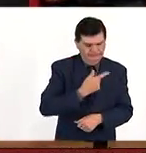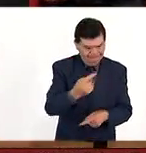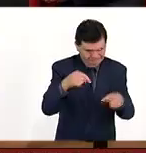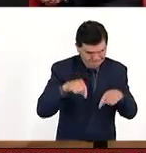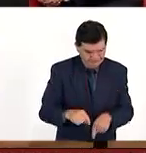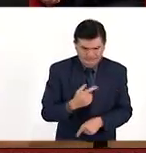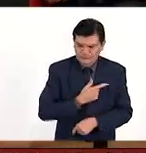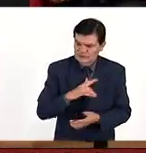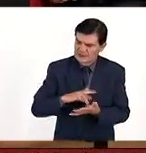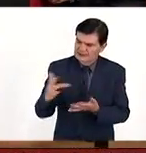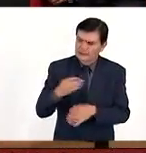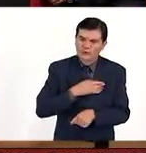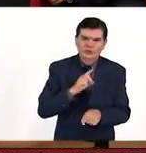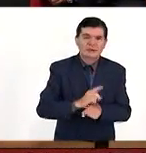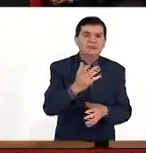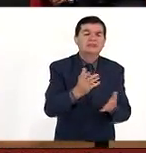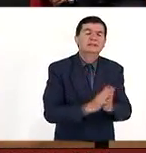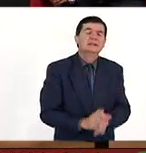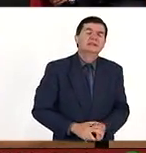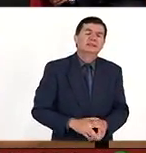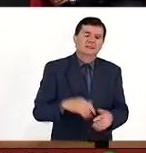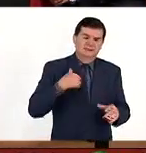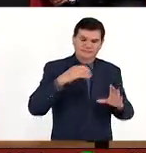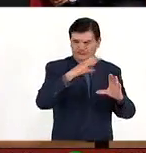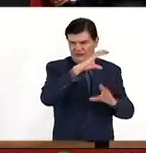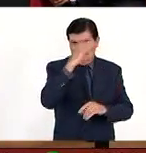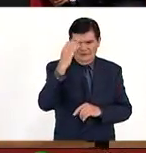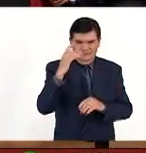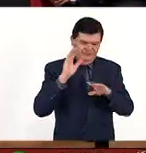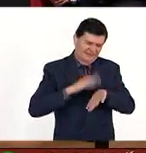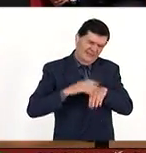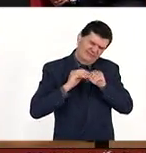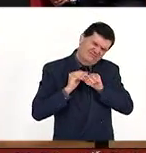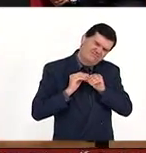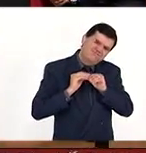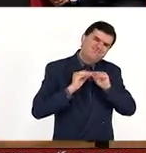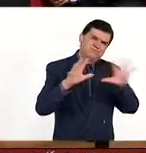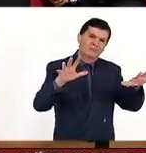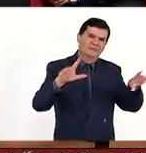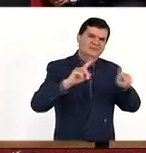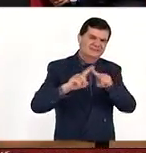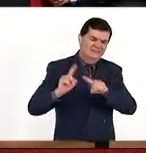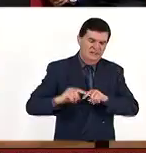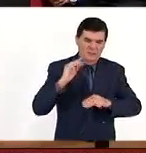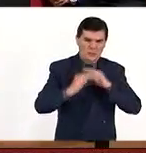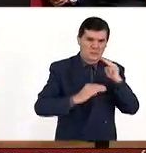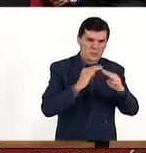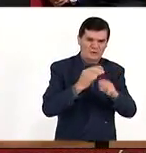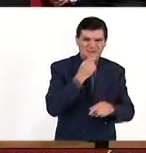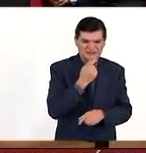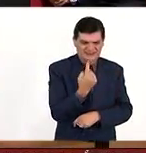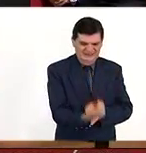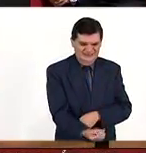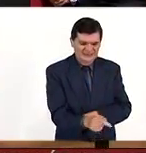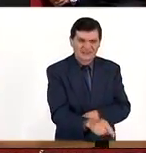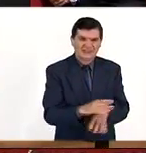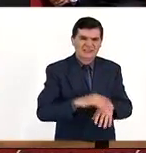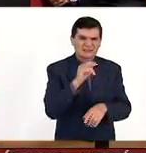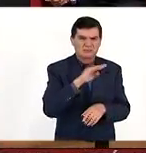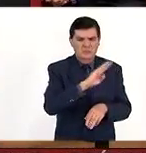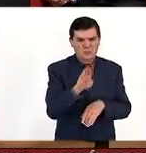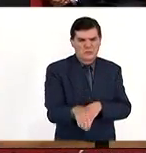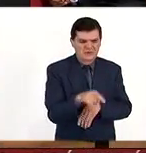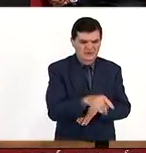estrés gracias buenos días doctor la fotografía que ya se ha hecho y corning acá en todo el mundo de este niño sirio que encontraron